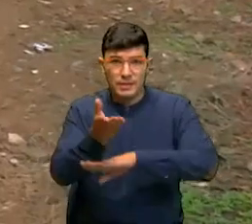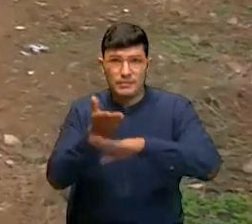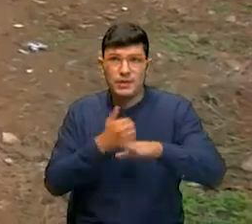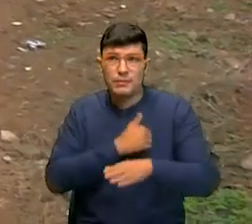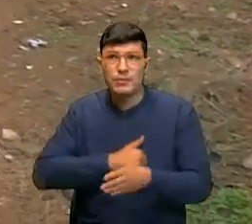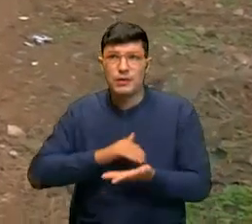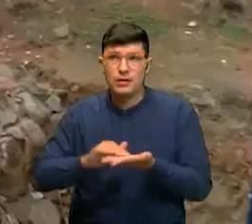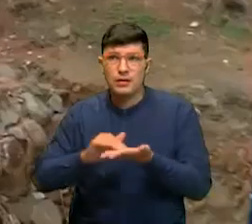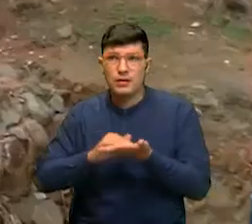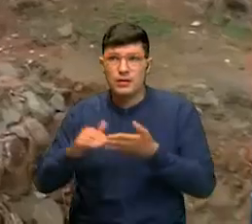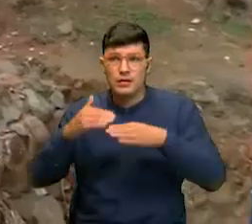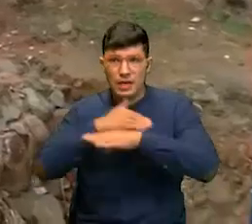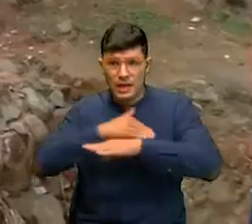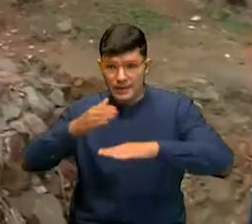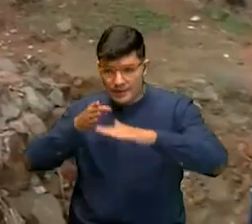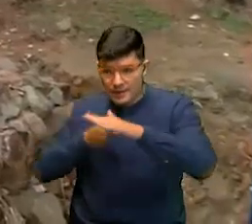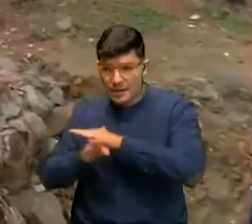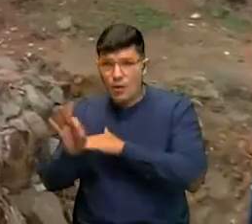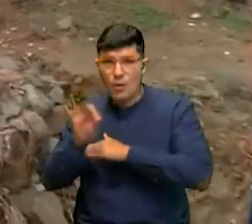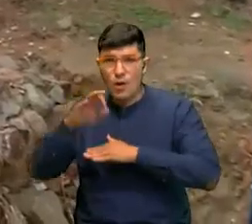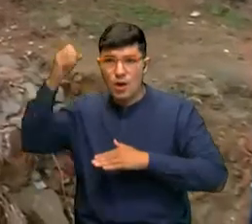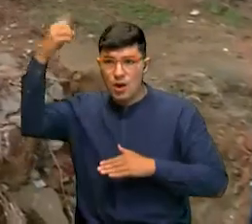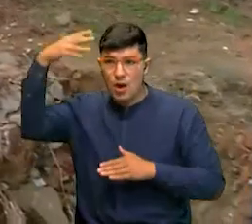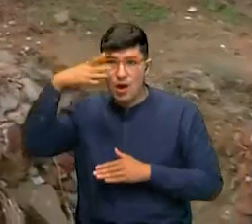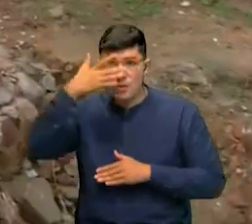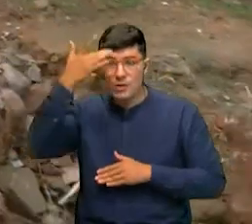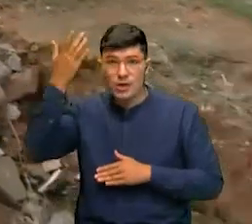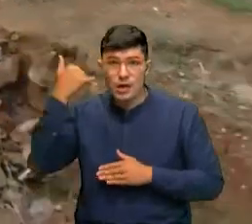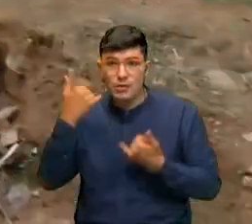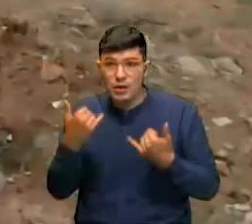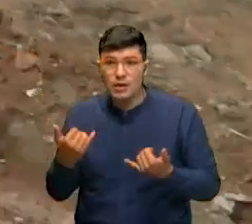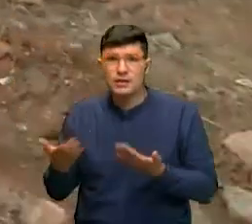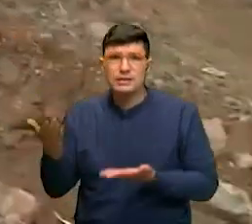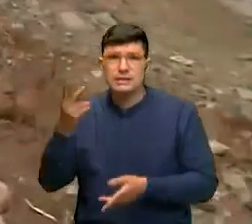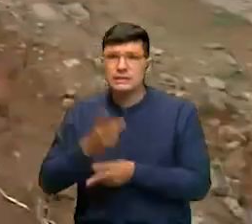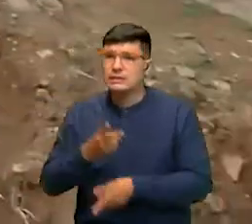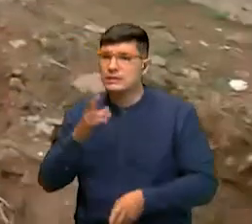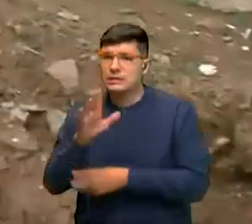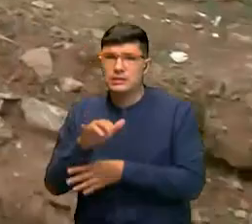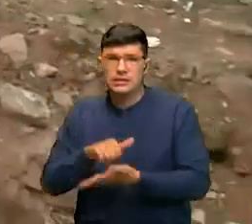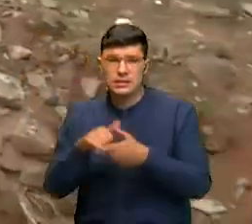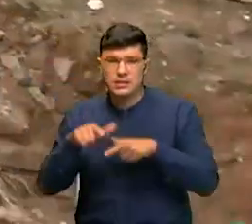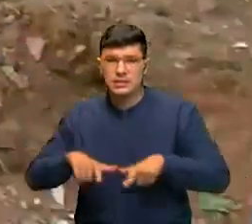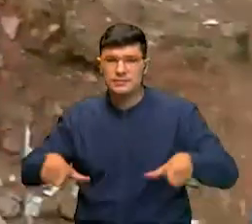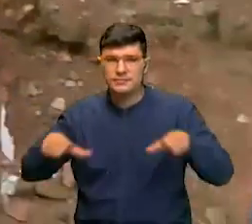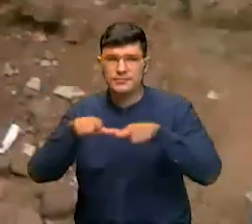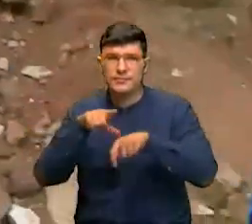de la vía de acceso y la iluminación porque se ha vuelto muy peligroso circular por el lugar en horas de la noche